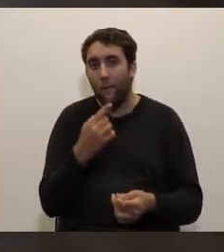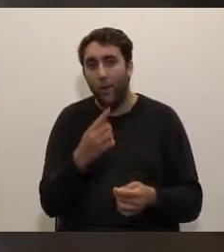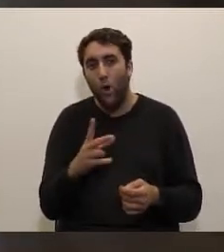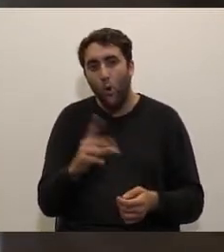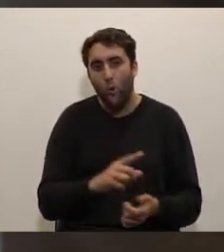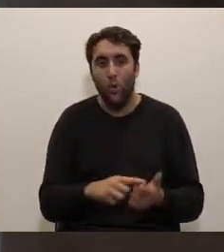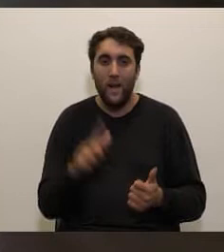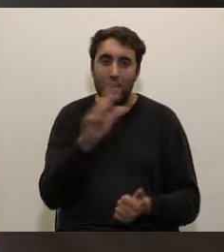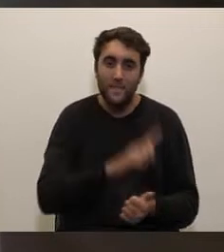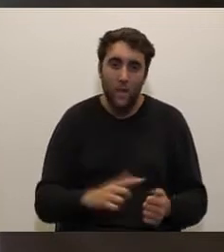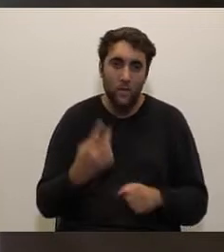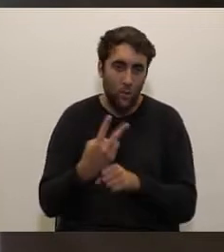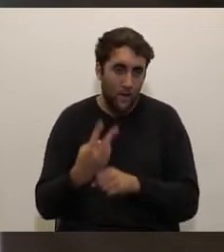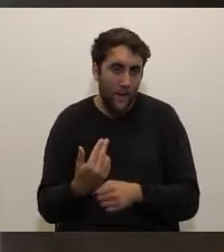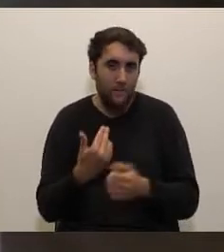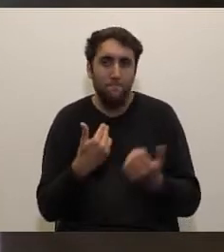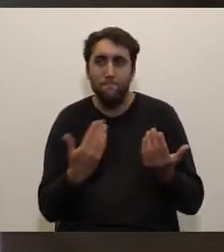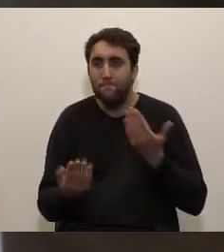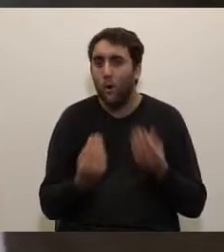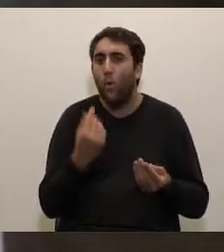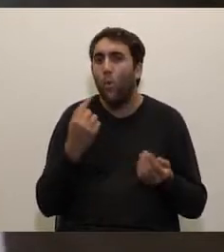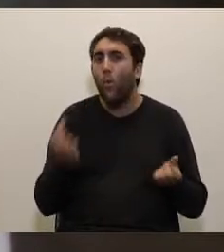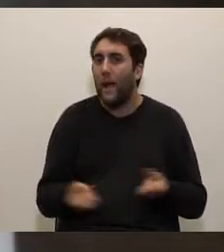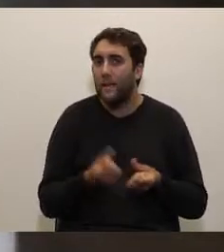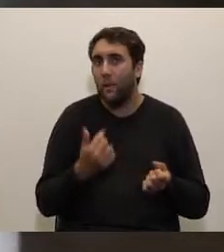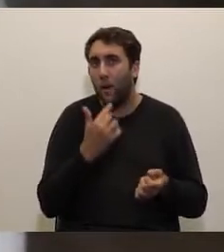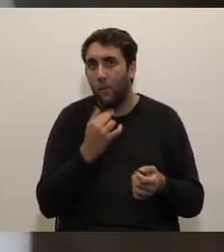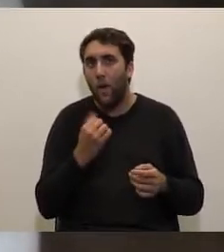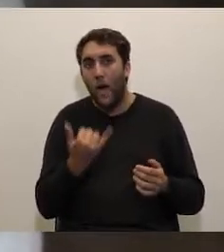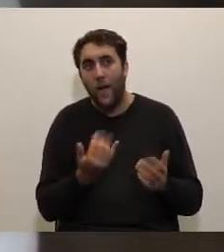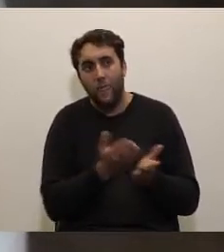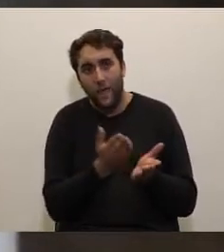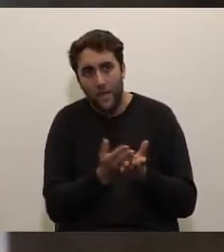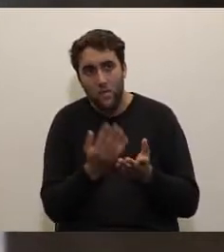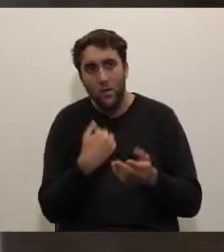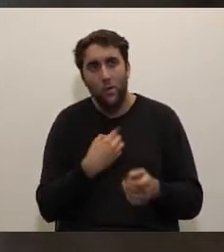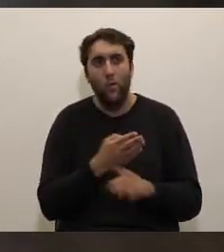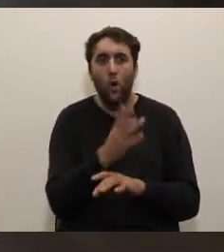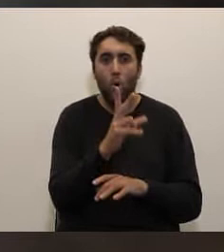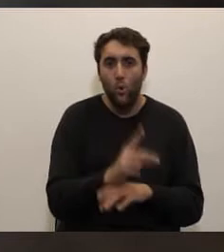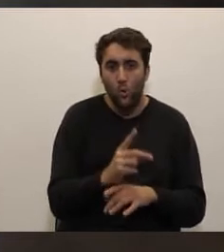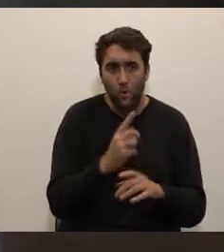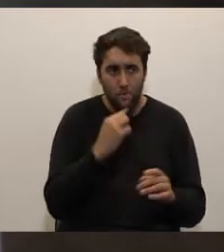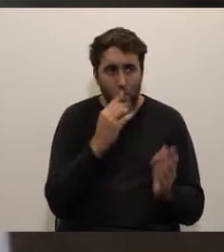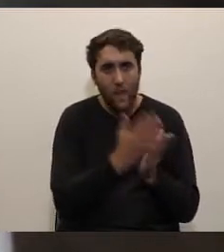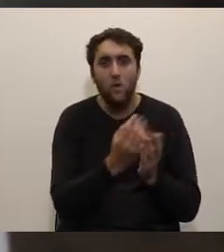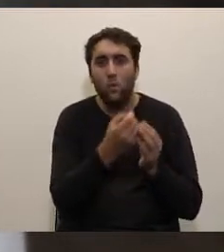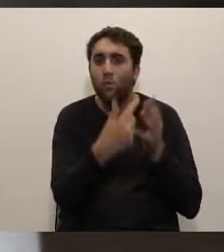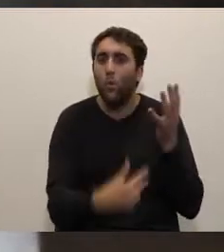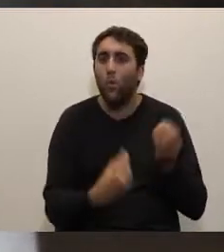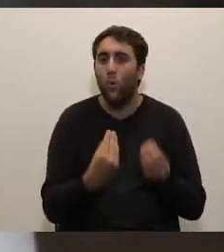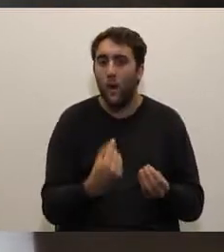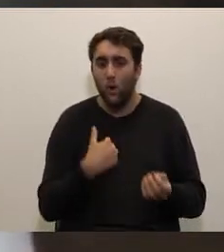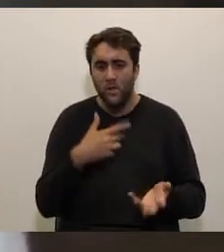UTU, por ahora, si le corresponde o no determinado derecho, si la situación que está viviendo está bien, está